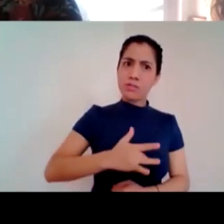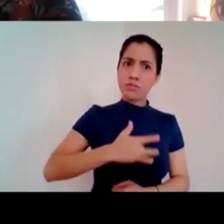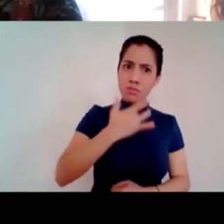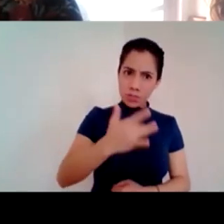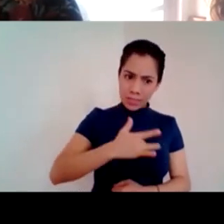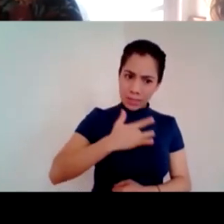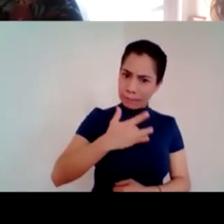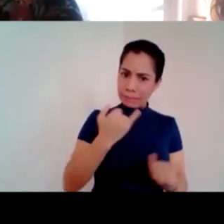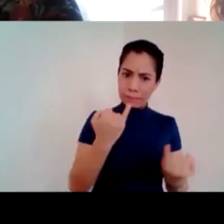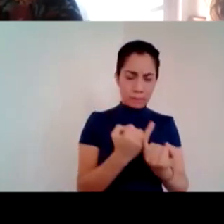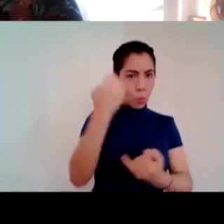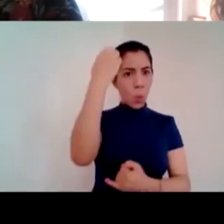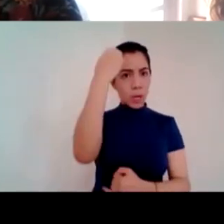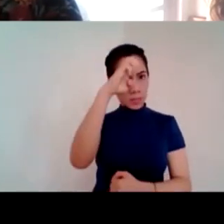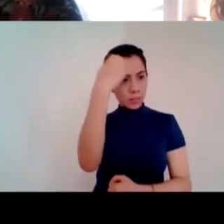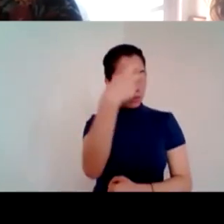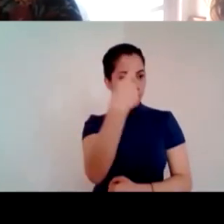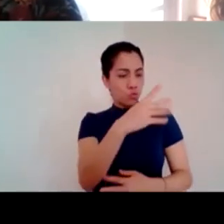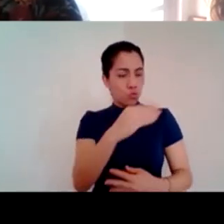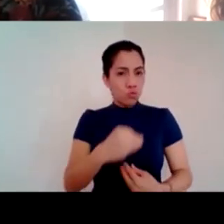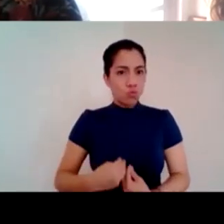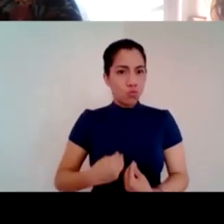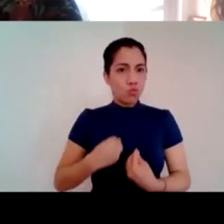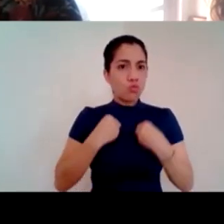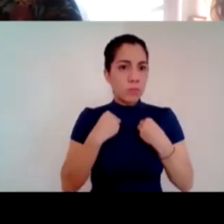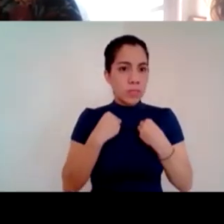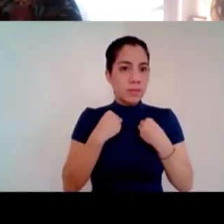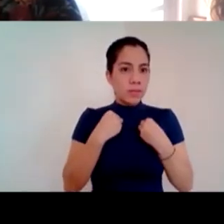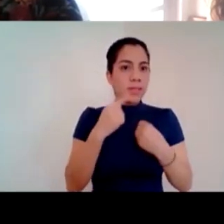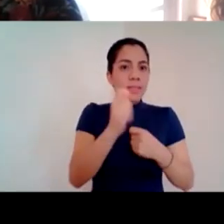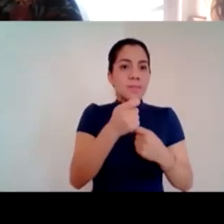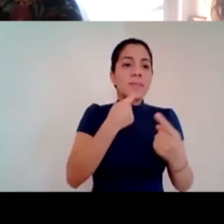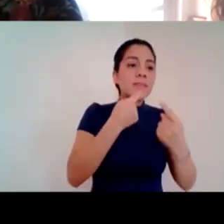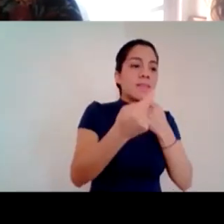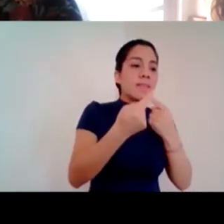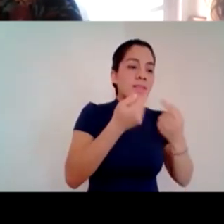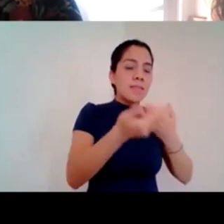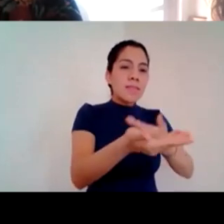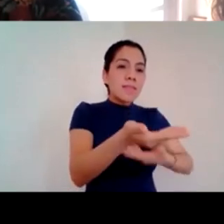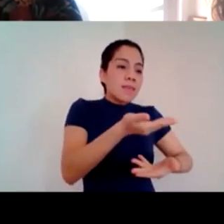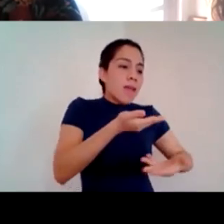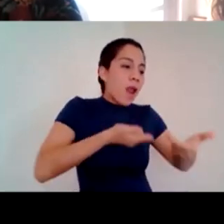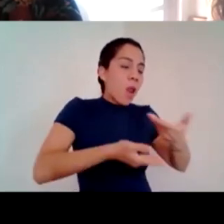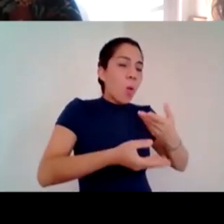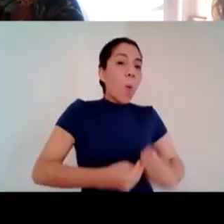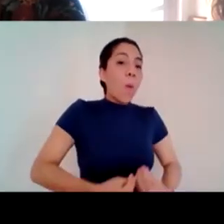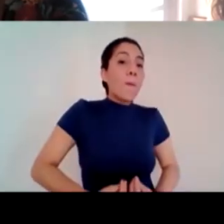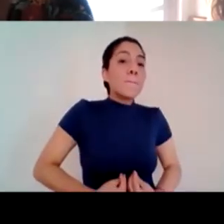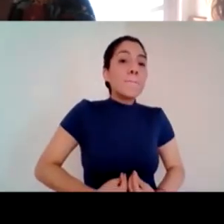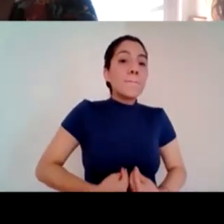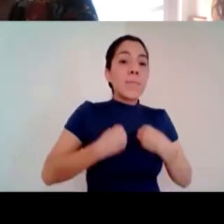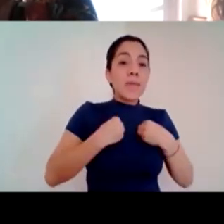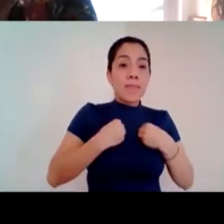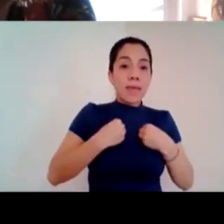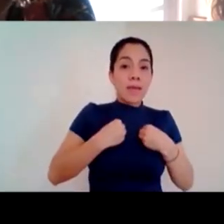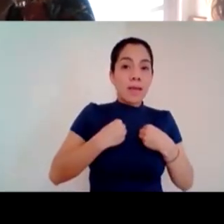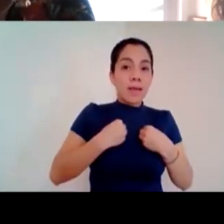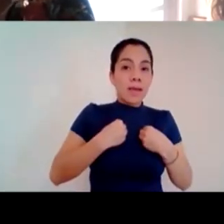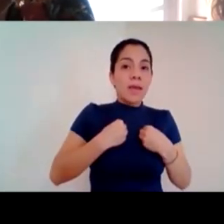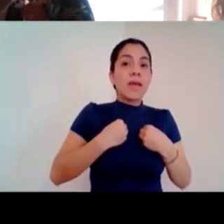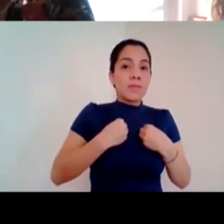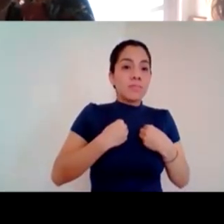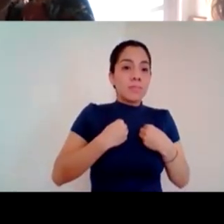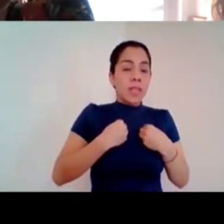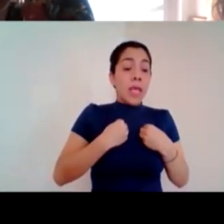que es un diálogo de ideas y de cabezas es un diálogo de vidas y por lo tanto hay un